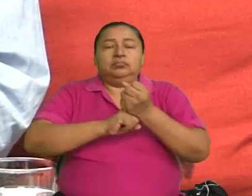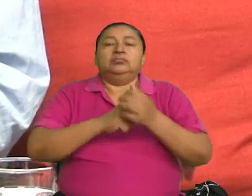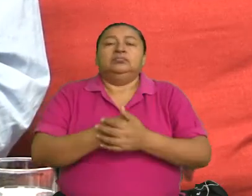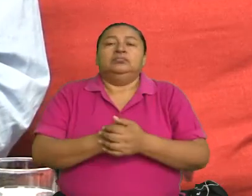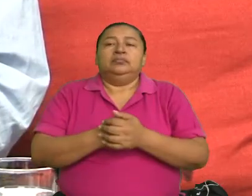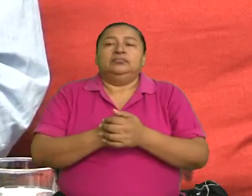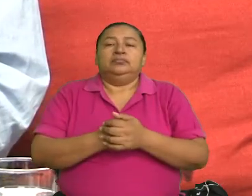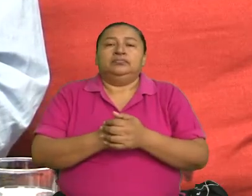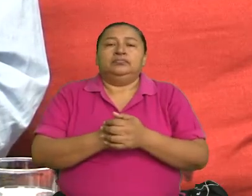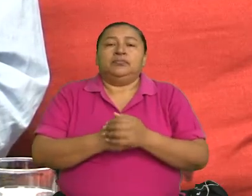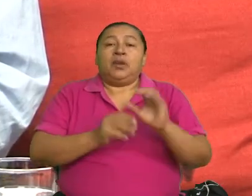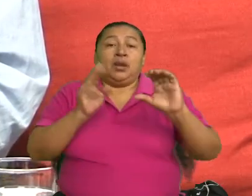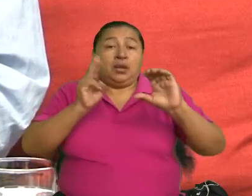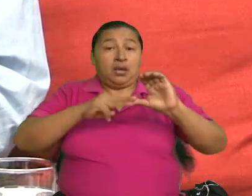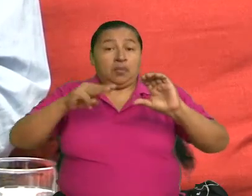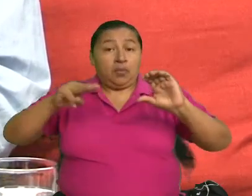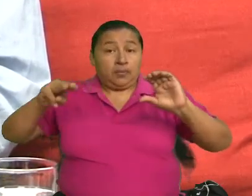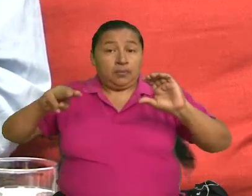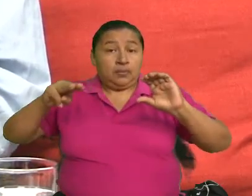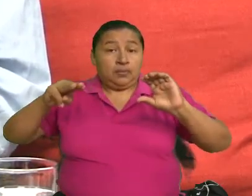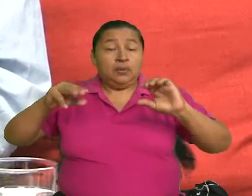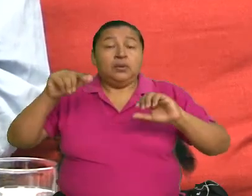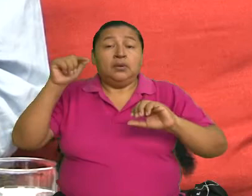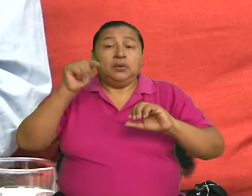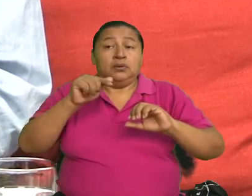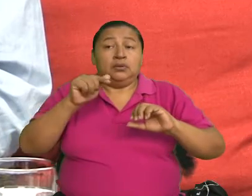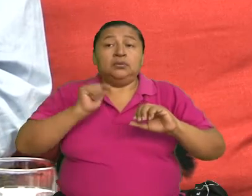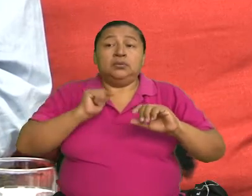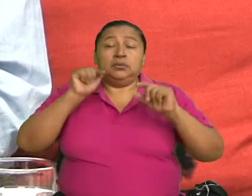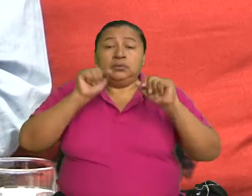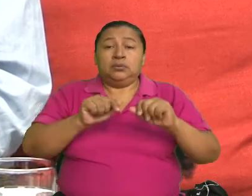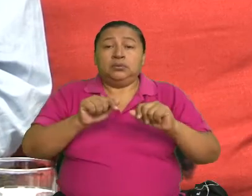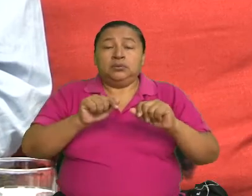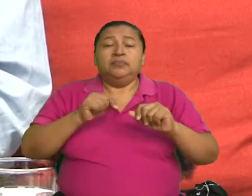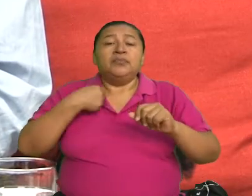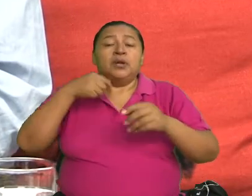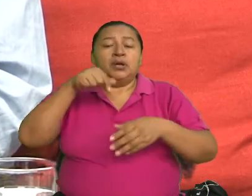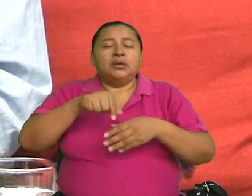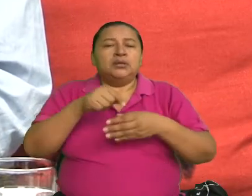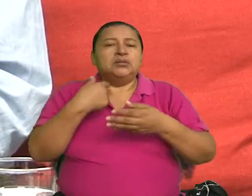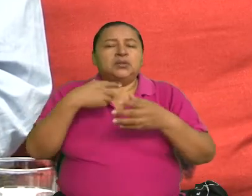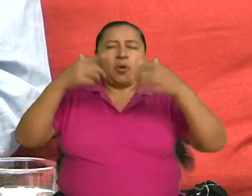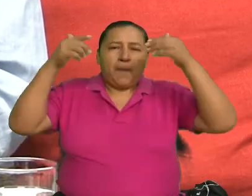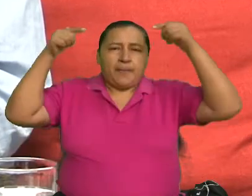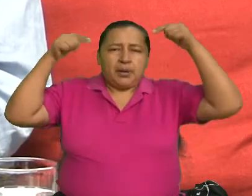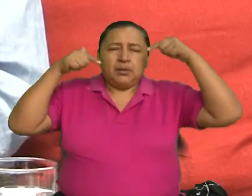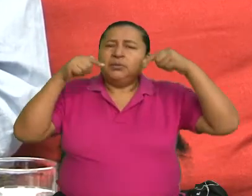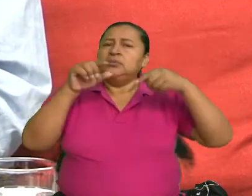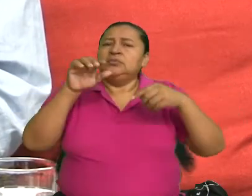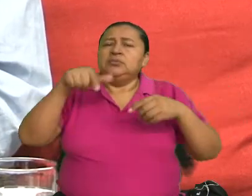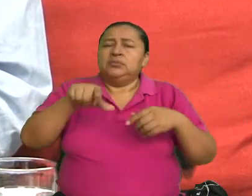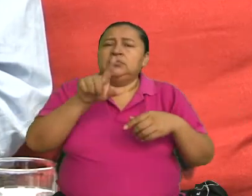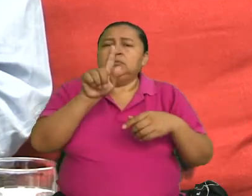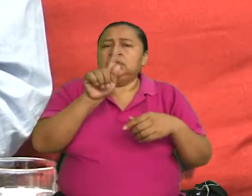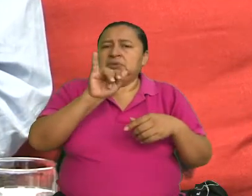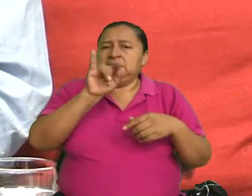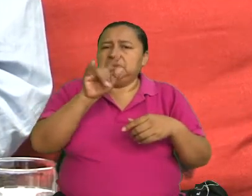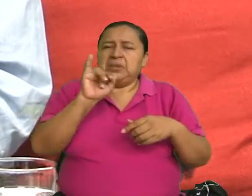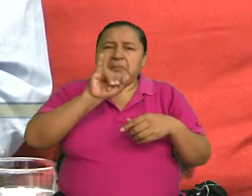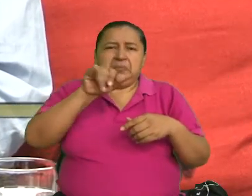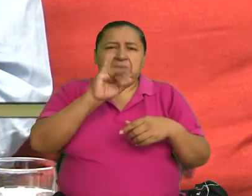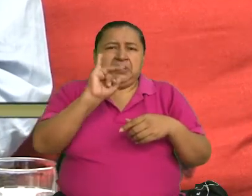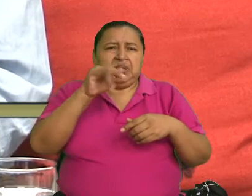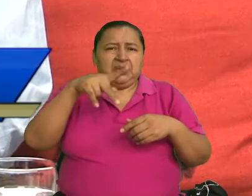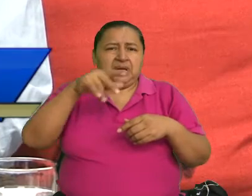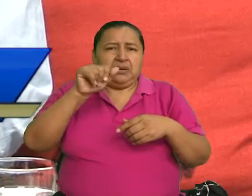En Camuapa, las artesanas siguen haciendo el sombrero de jipijapa. Lindo. Eso es precioso